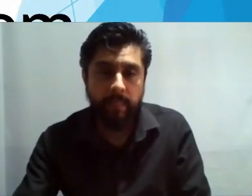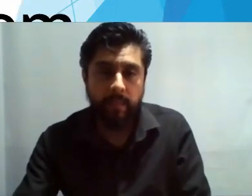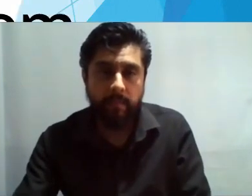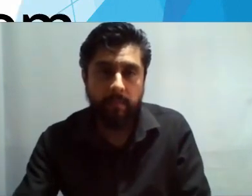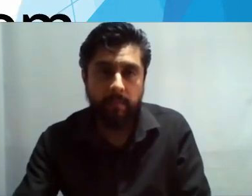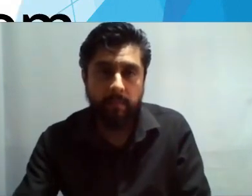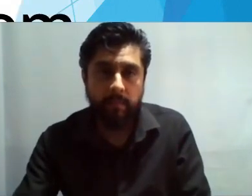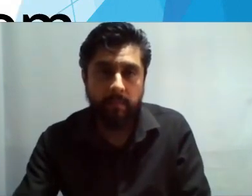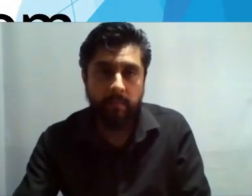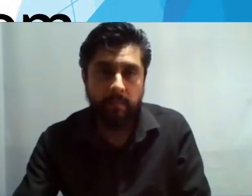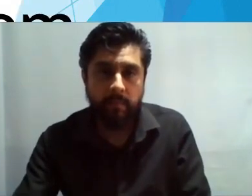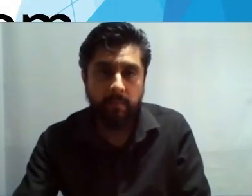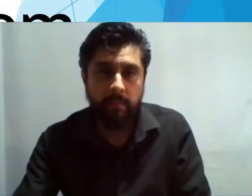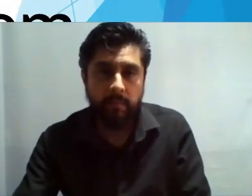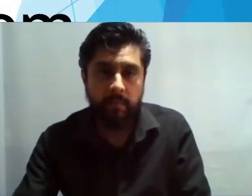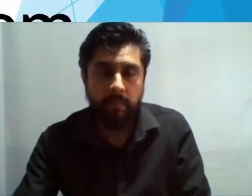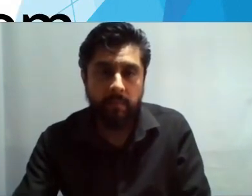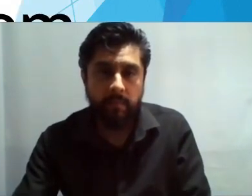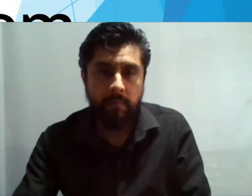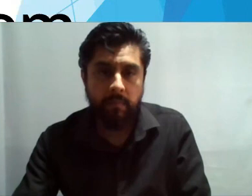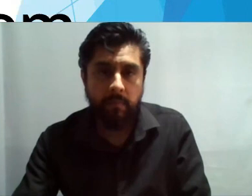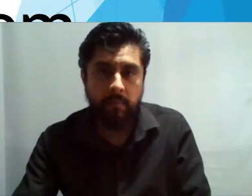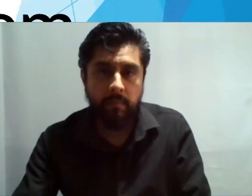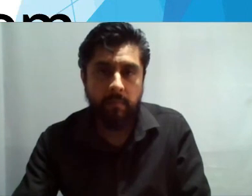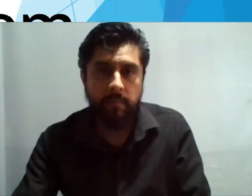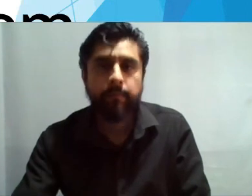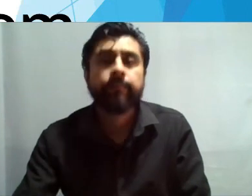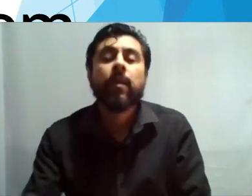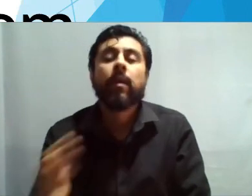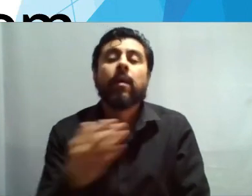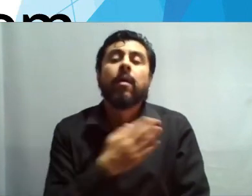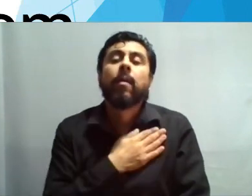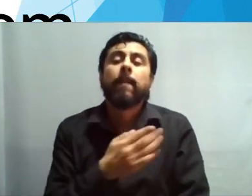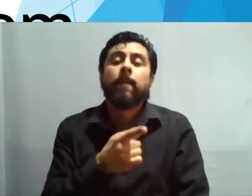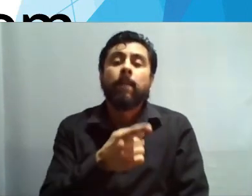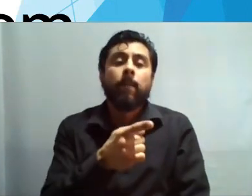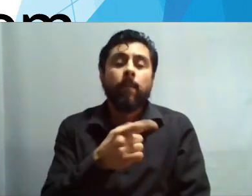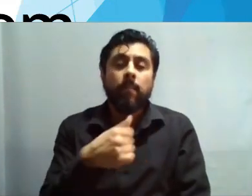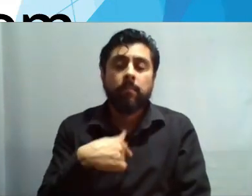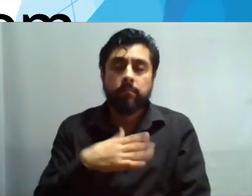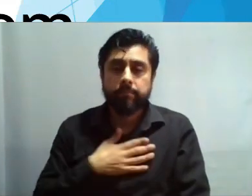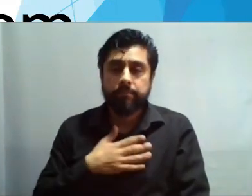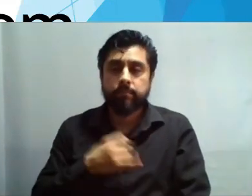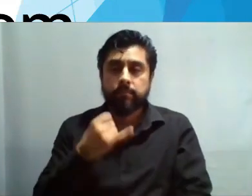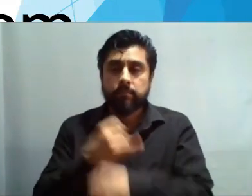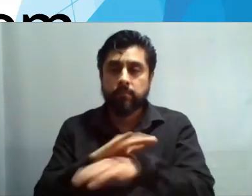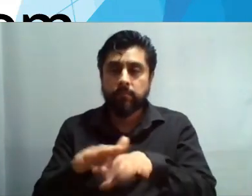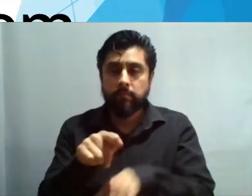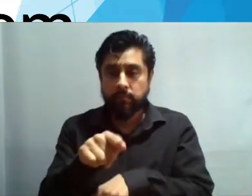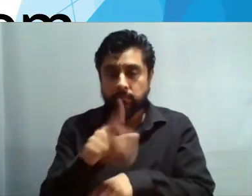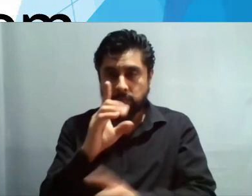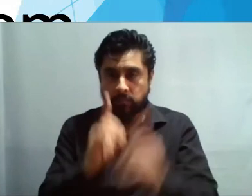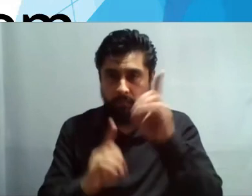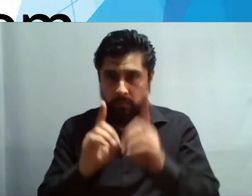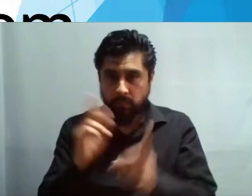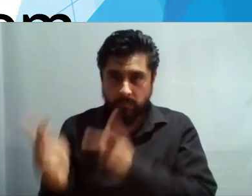favor. Bueno, aquí vienen mis datos. Cualquier duda o pregunta que llegasen a tener, será para mí un